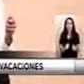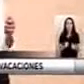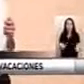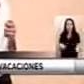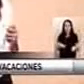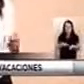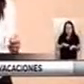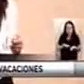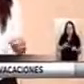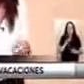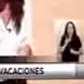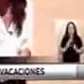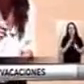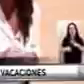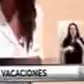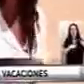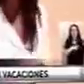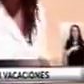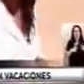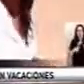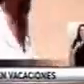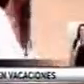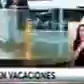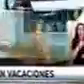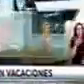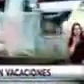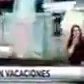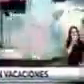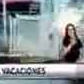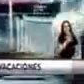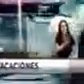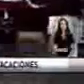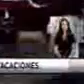ofrecen algunos platos de origen africano.